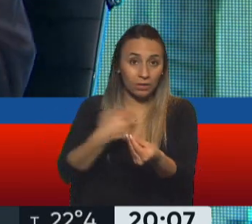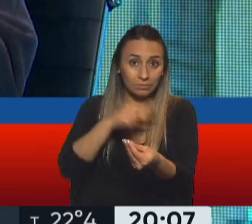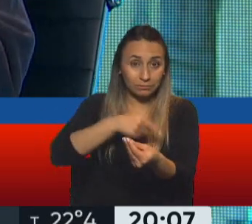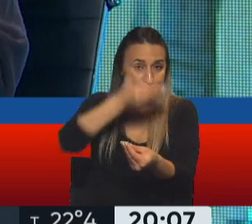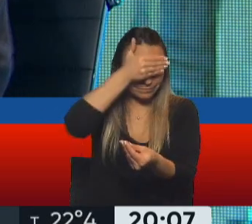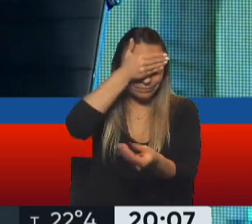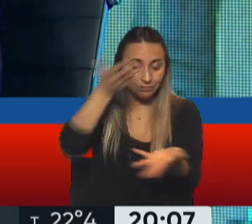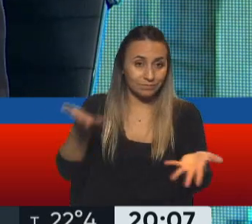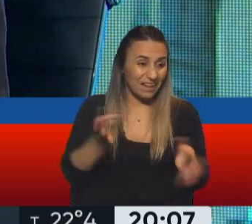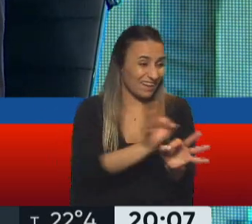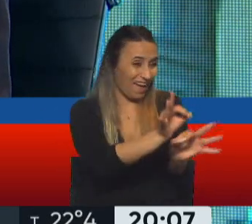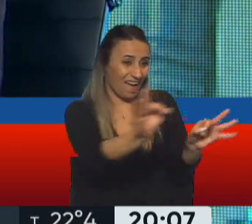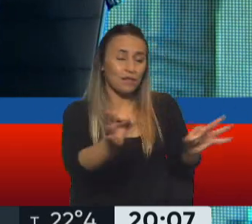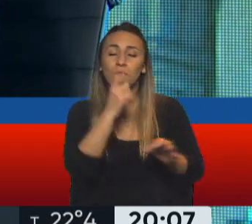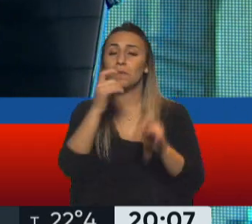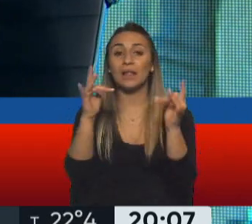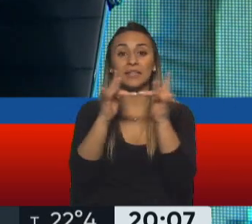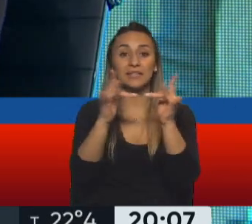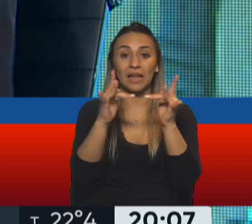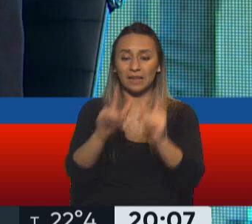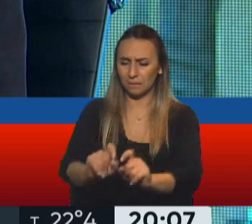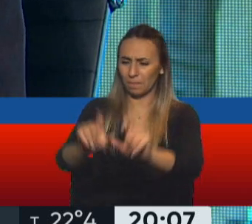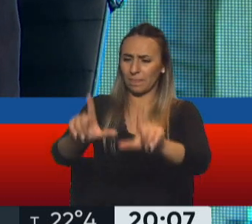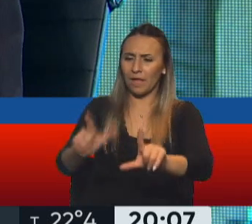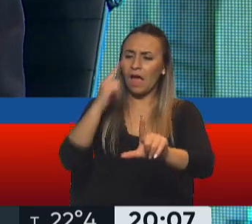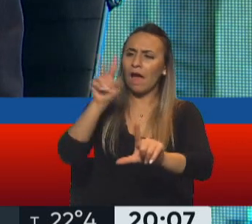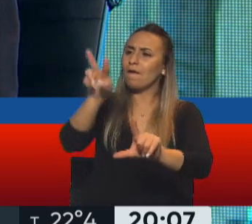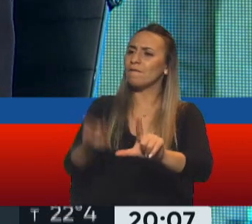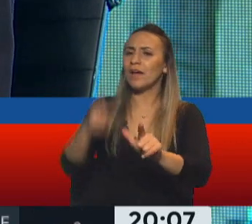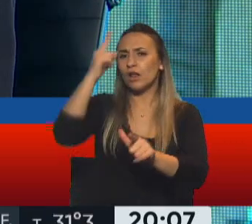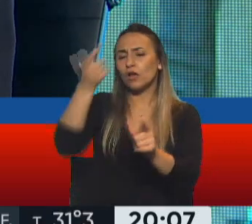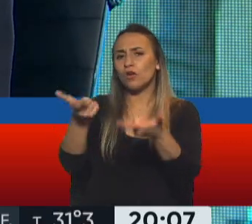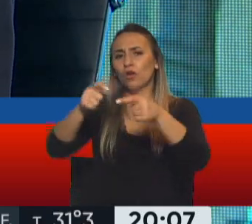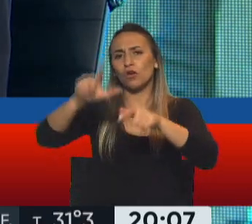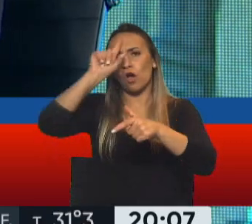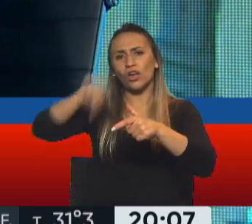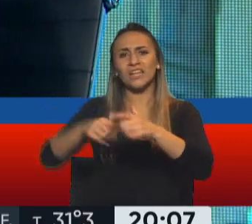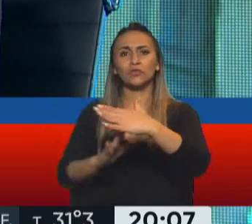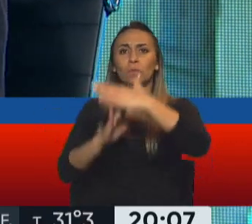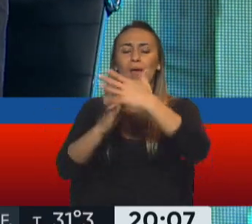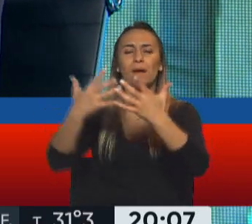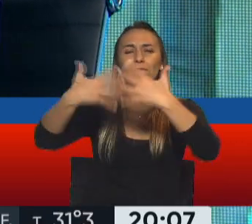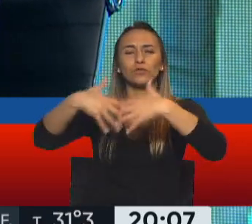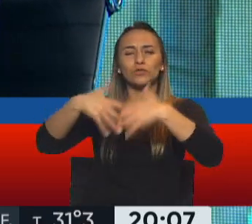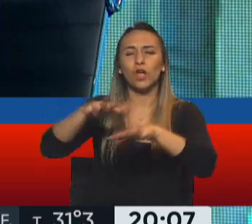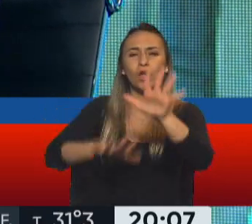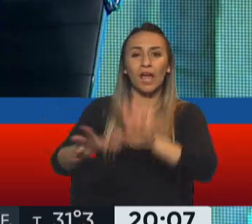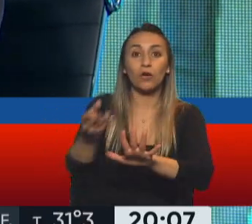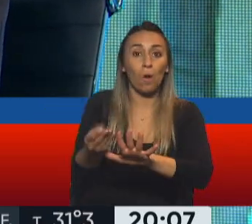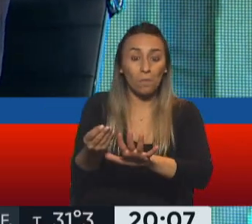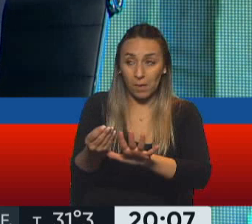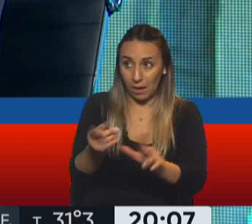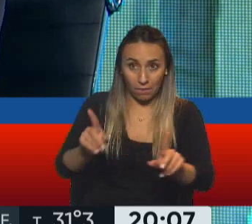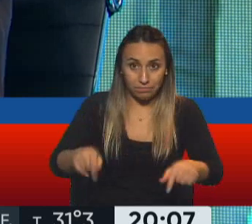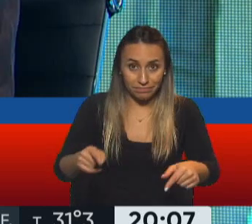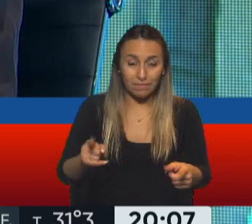puede ingresar a una página web y saber cómo funciona la Corte. Nadie sabe, como no pasa en otros tribunales, qué sentencias va a dictar a principio